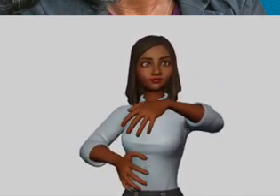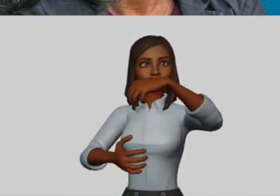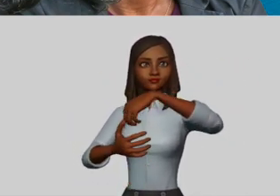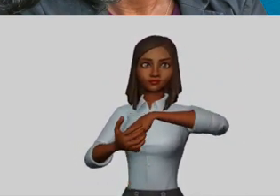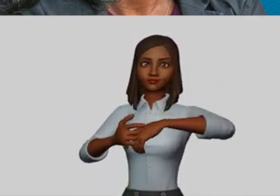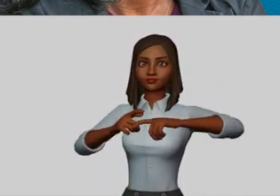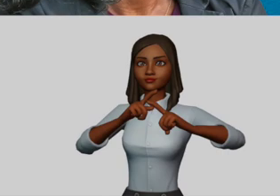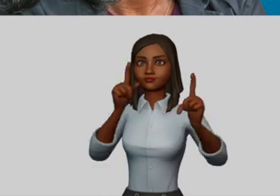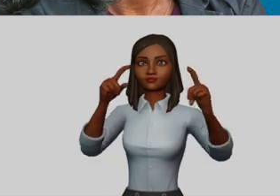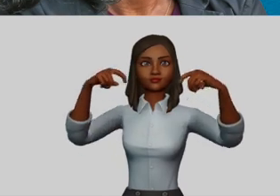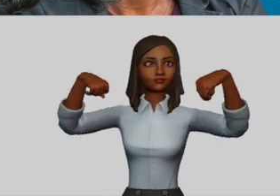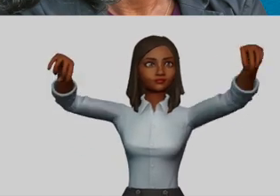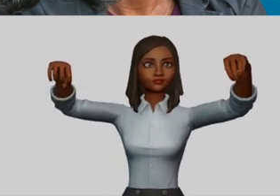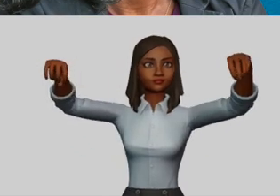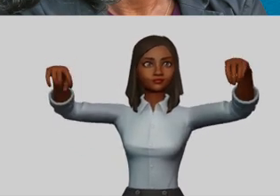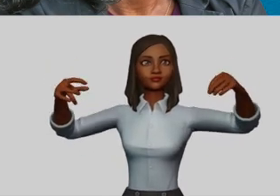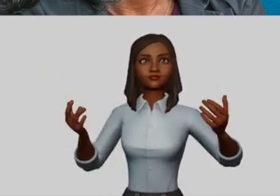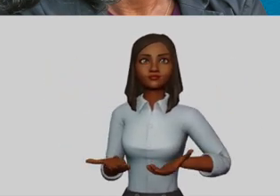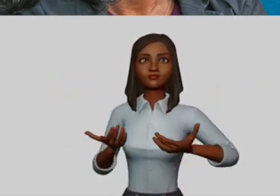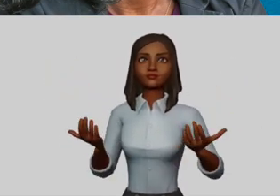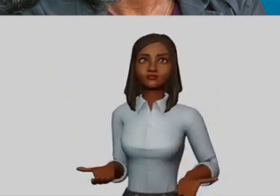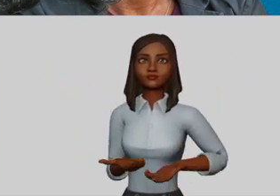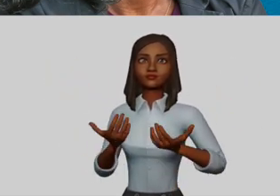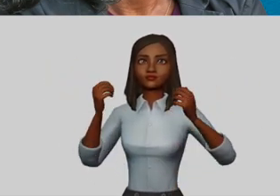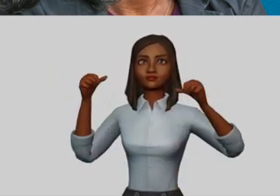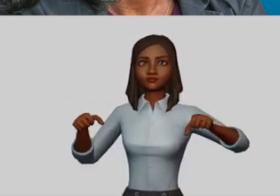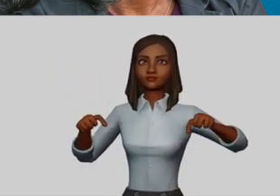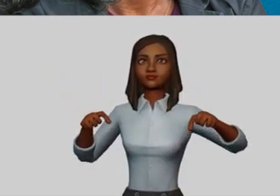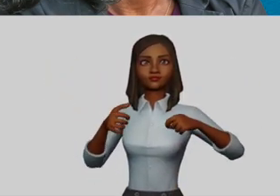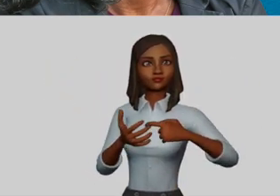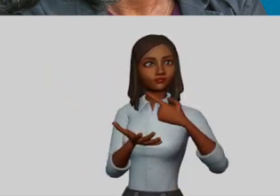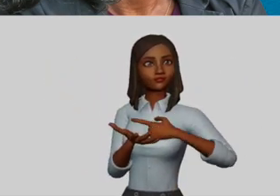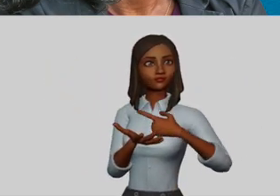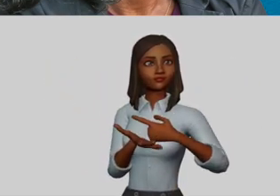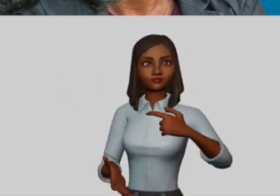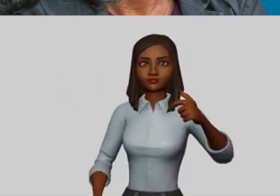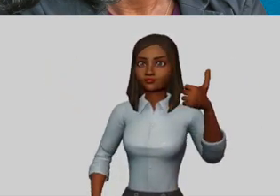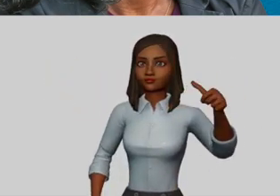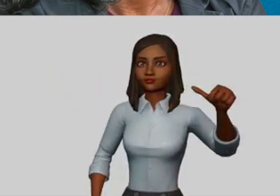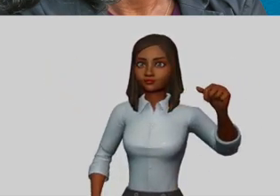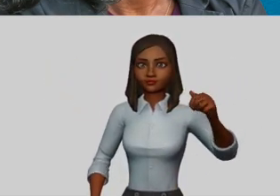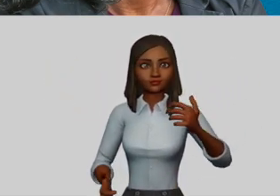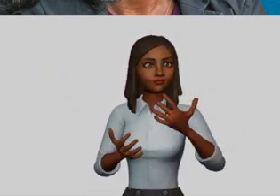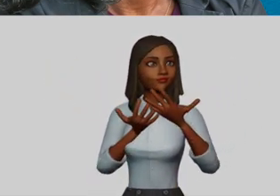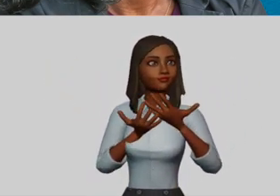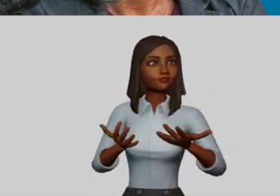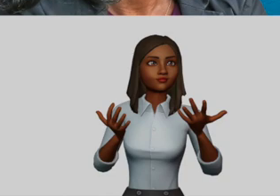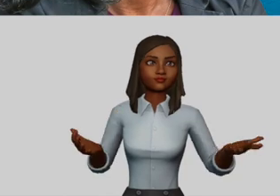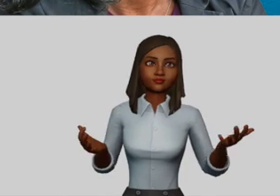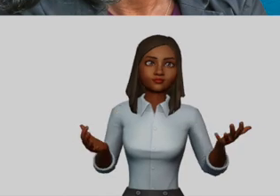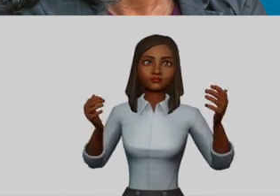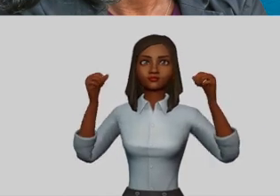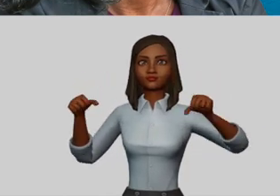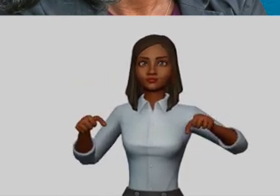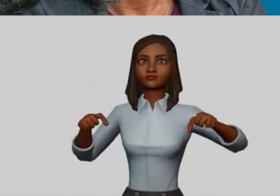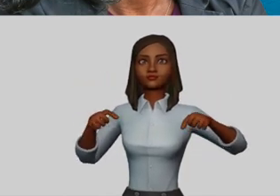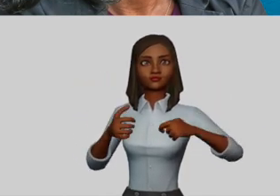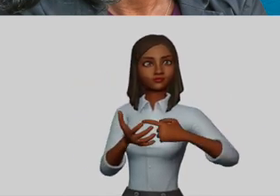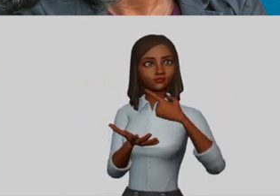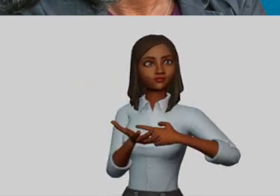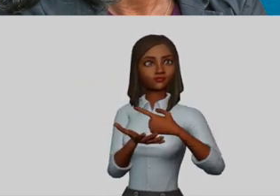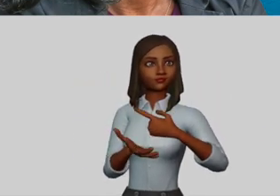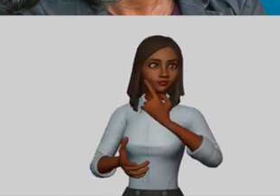hemos hecho beta customers, beta deployments. Tengamos uno en Washington, D.C. que se llama Mozzeria, que es un